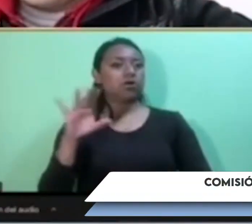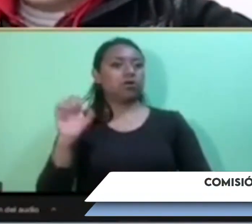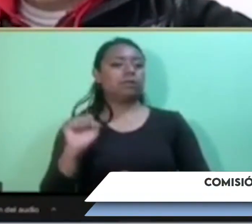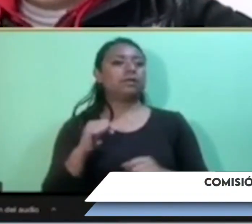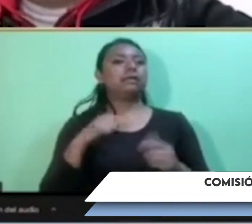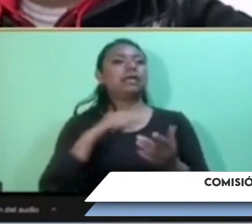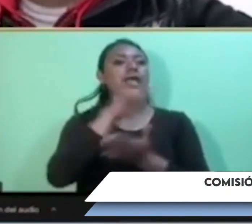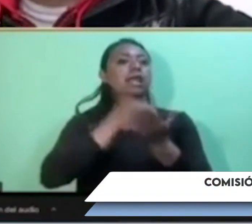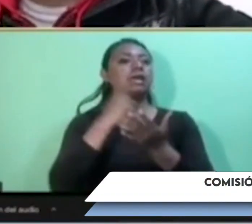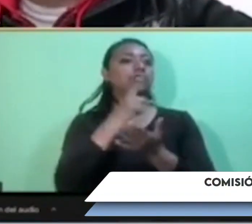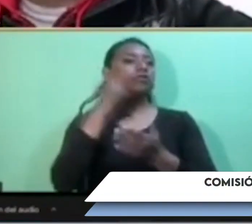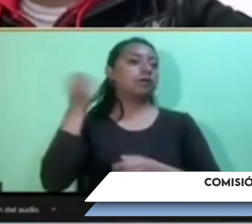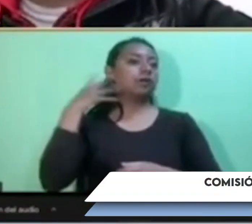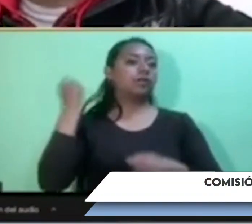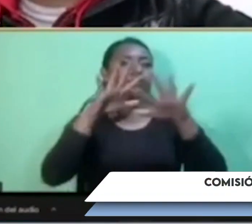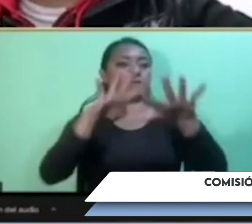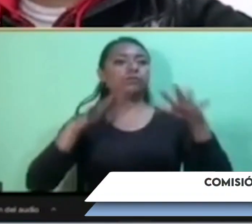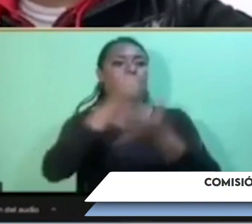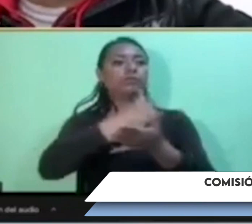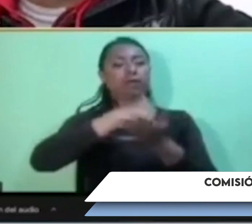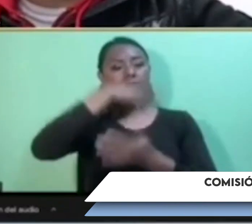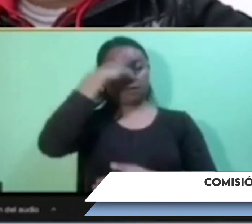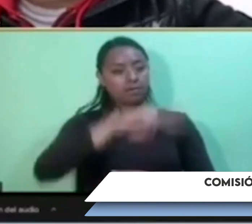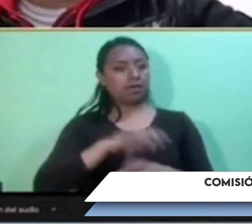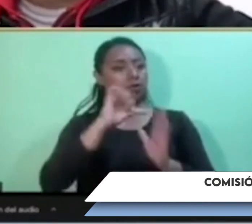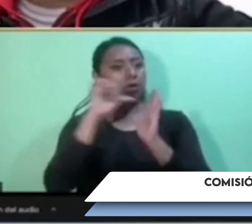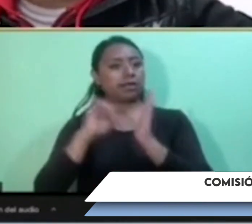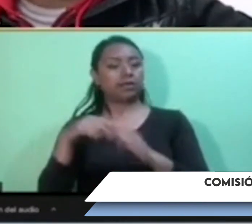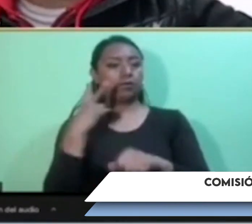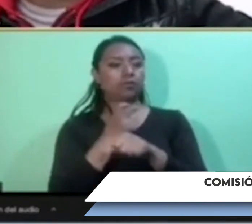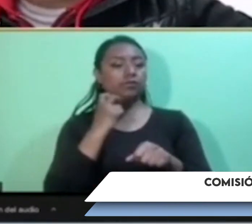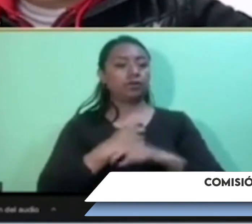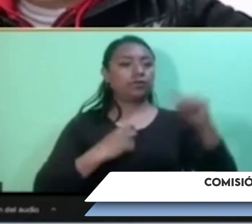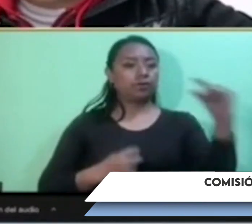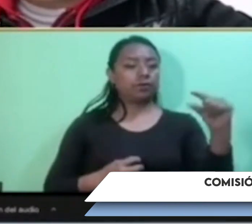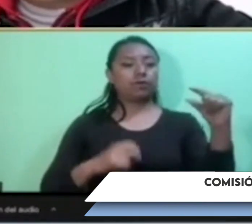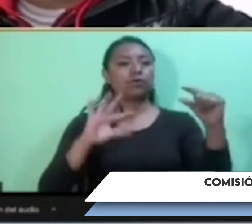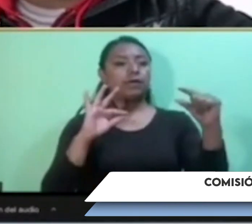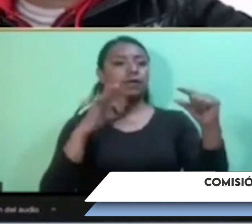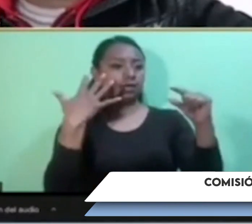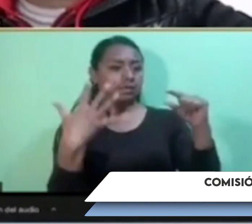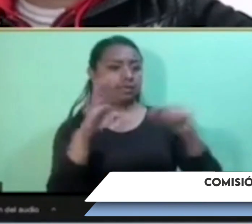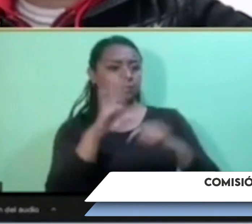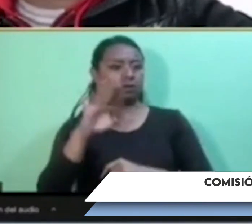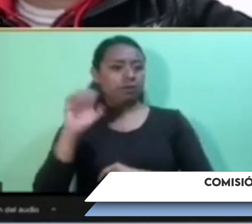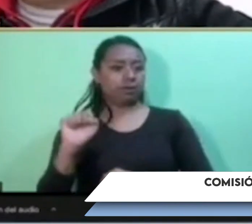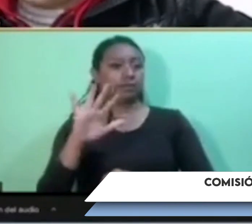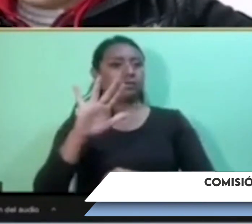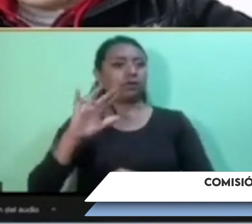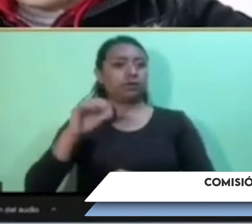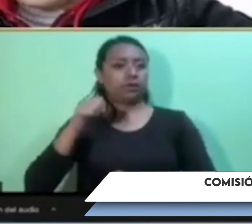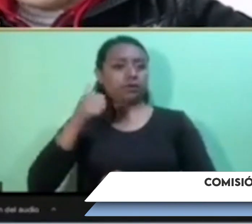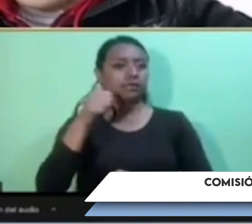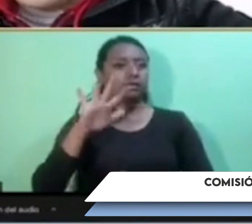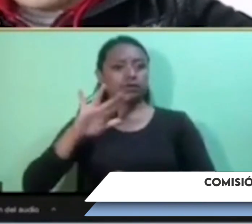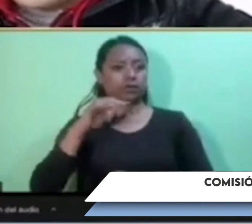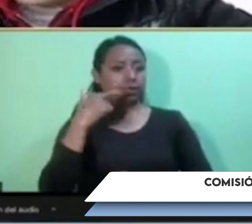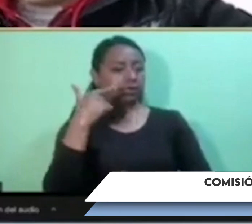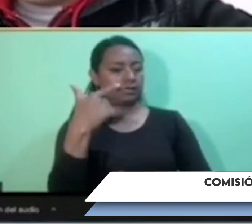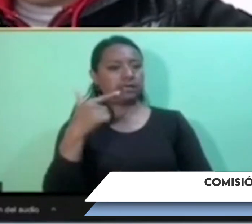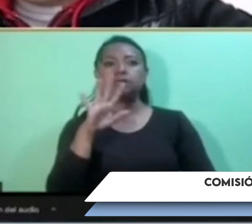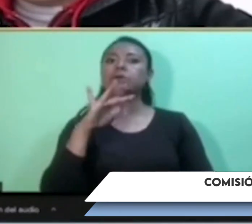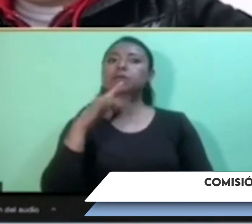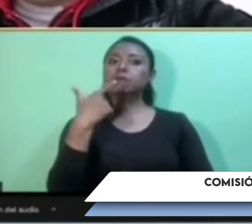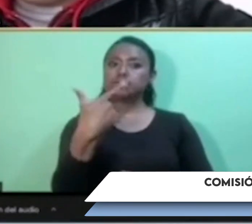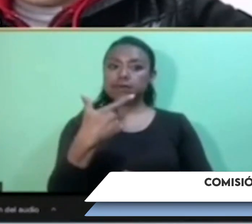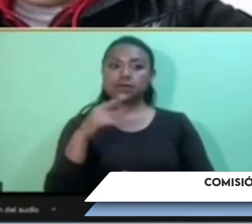La Comisión de Juventud aprobó la proposición con punto de acuerdo por el que se exhorta de manera respetuosa a la Secretaría de Relaciones Exteriores